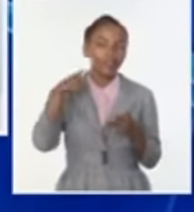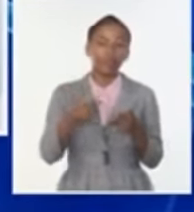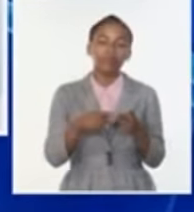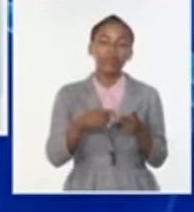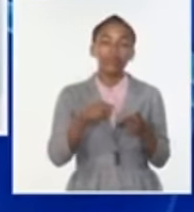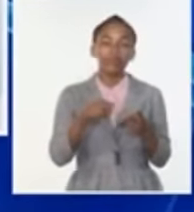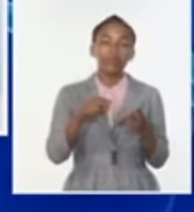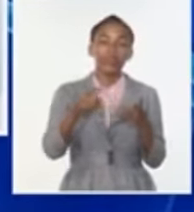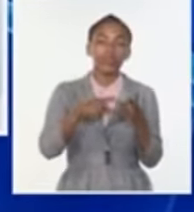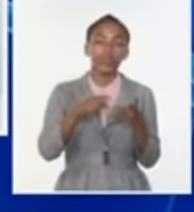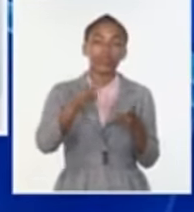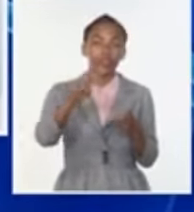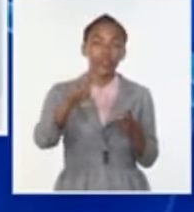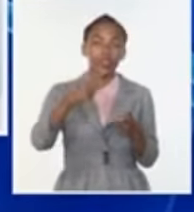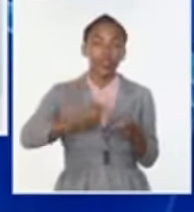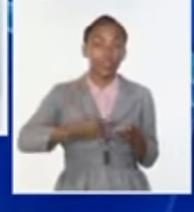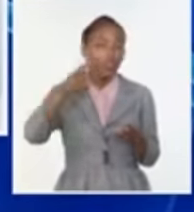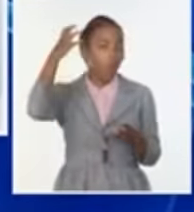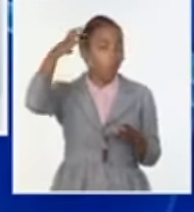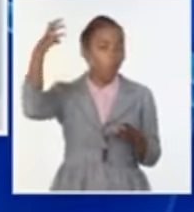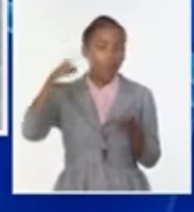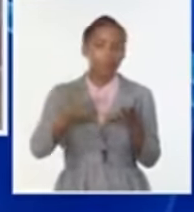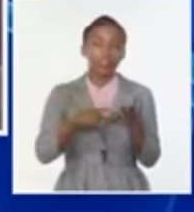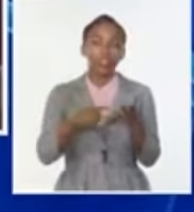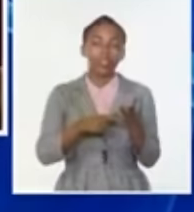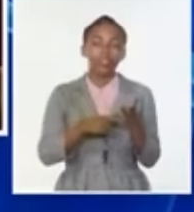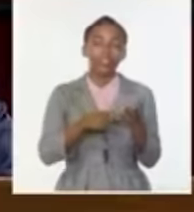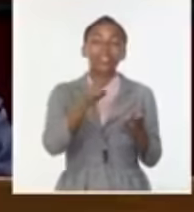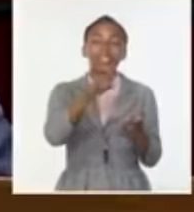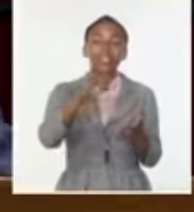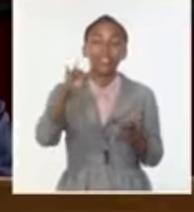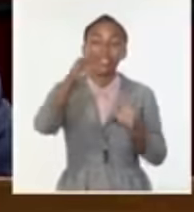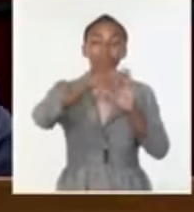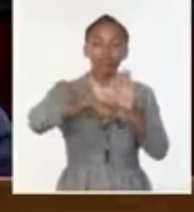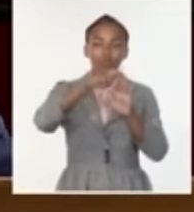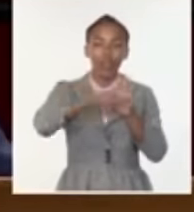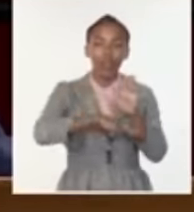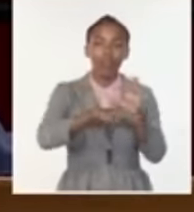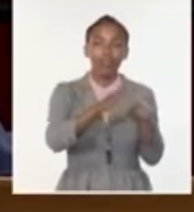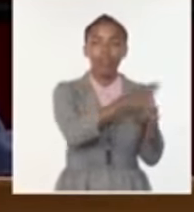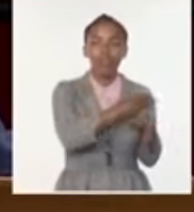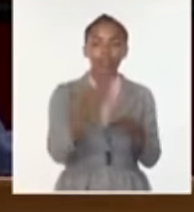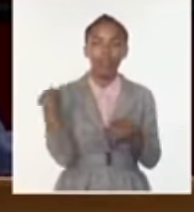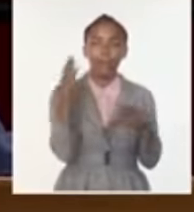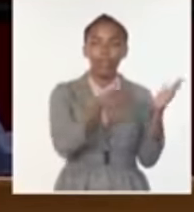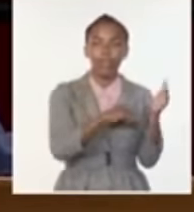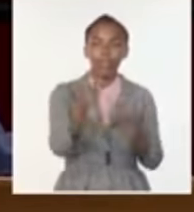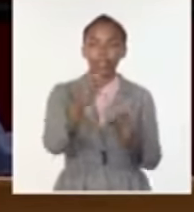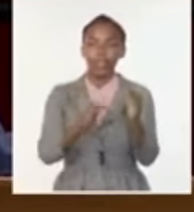del gobierno y 17 resoluciones de diferentes ministerios del país.